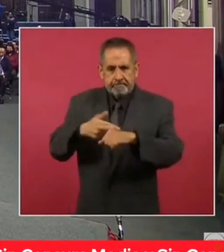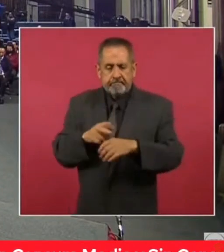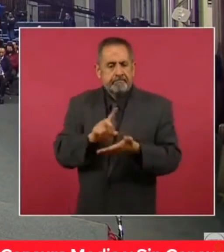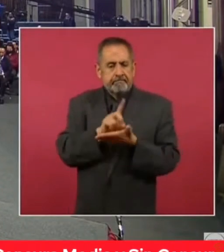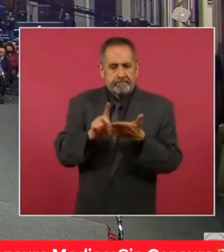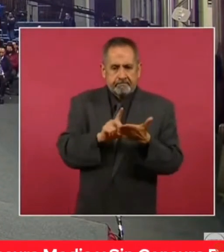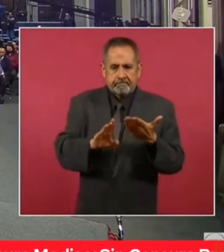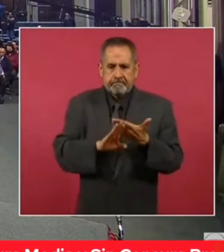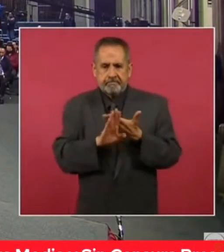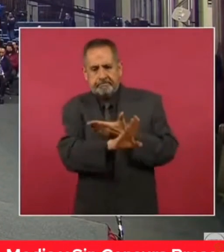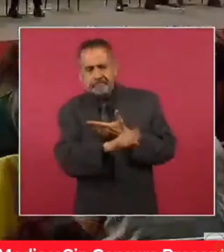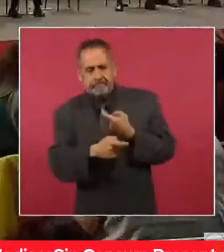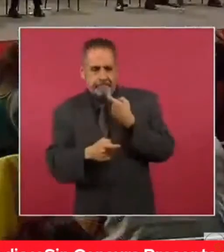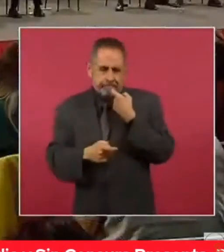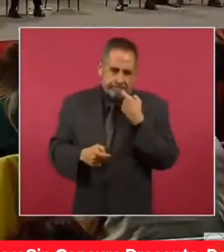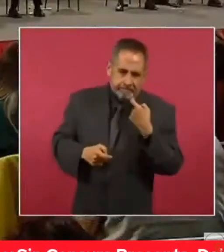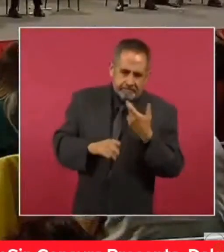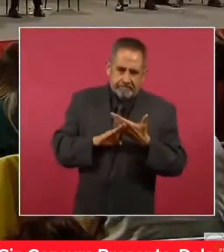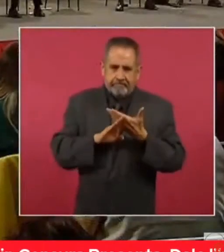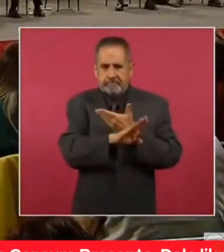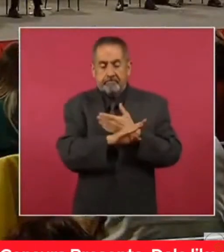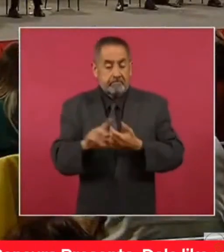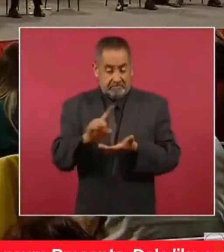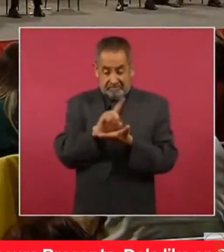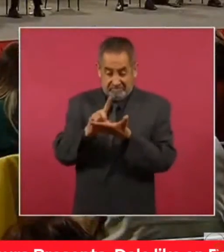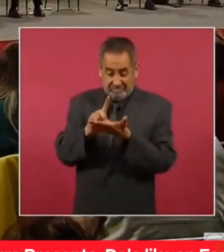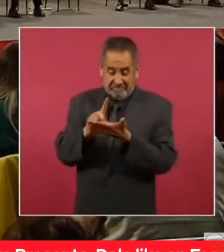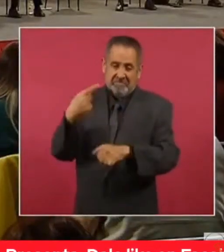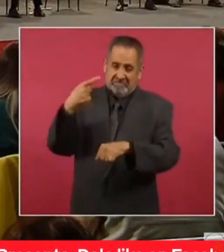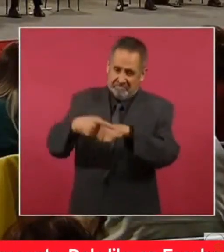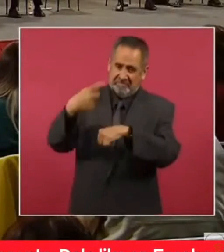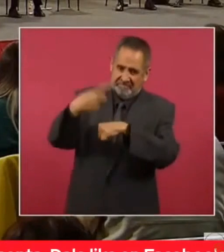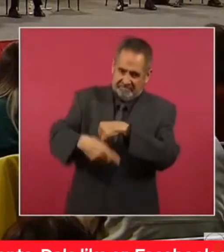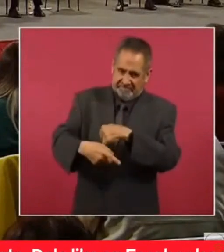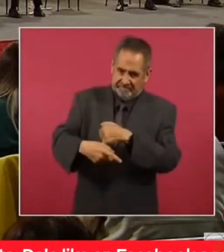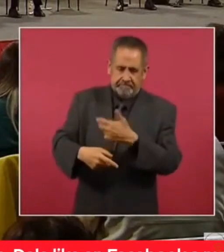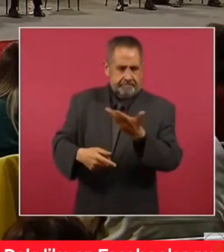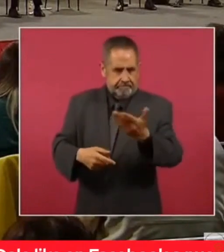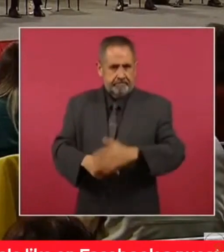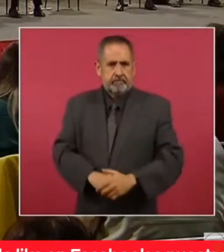de adicciones. Si te drogas, te dañas.